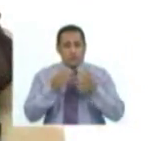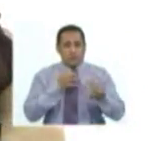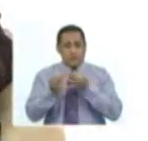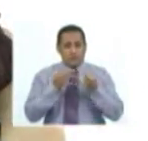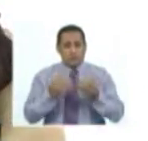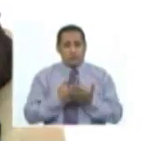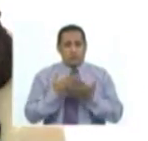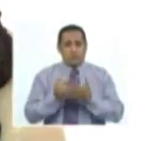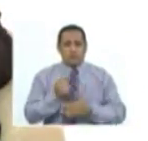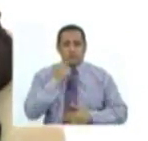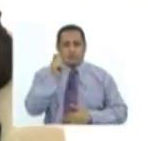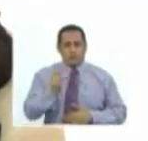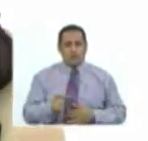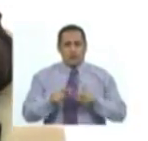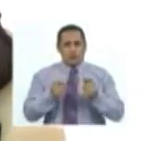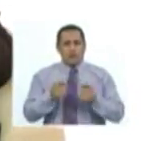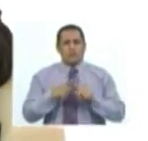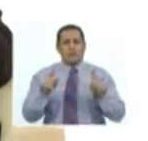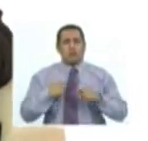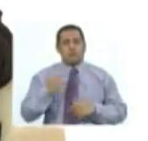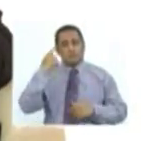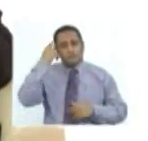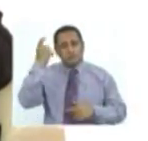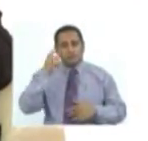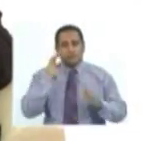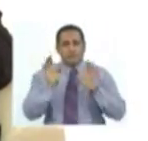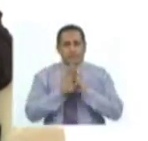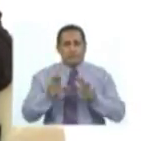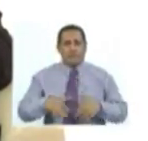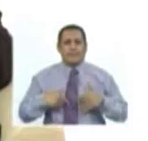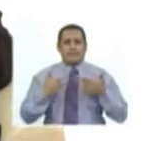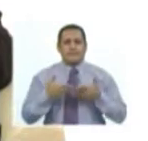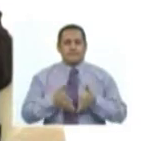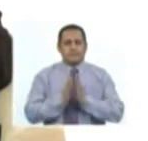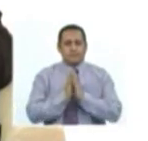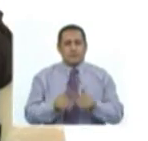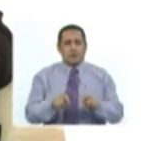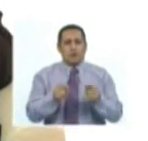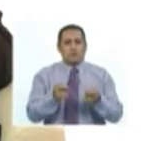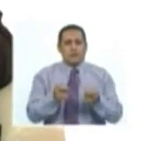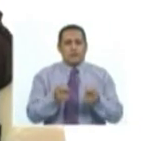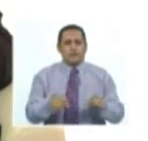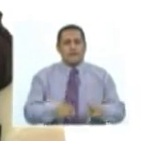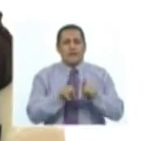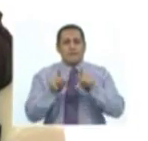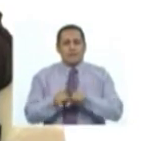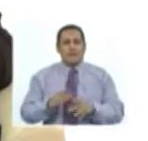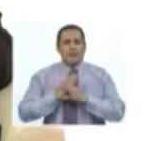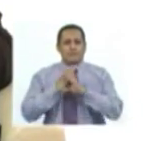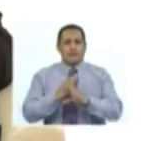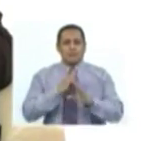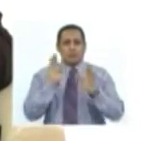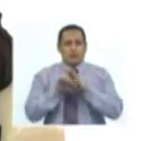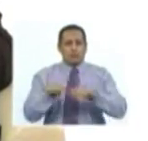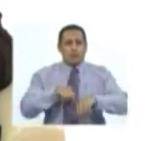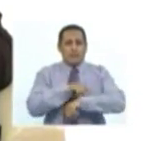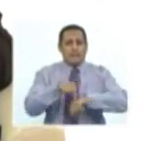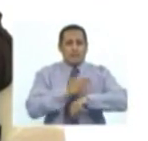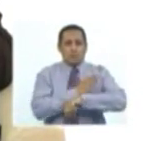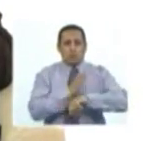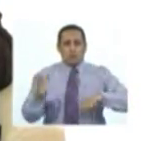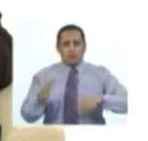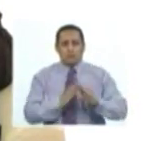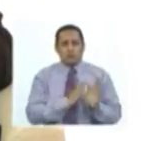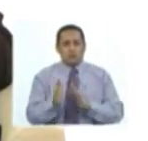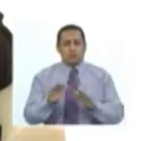de si hubo o no medidas cautelares, pero al menos teóricamente era posible pedir una medida cautelar para evitar que el tiempo que toma el